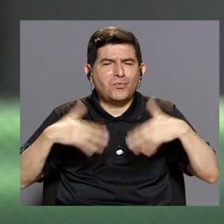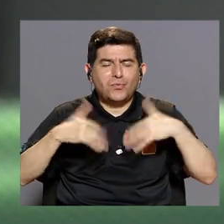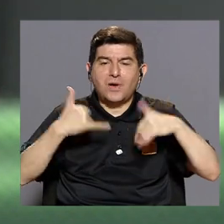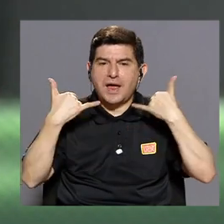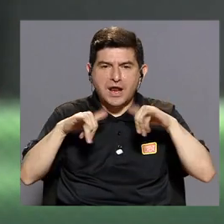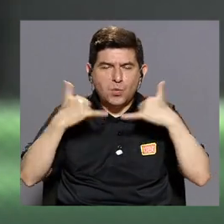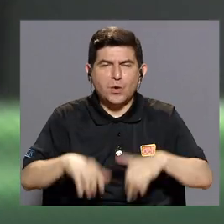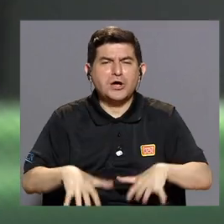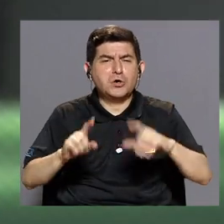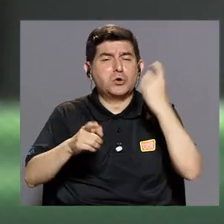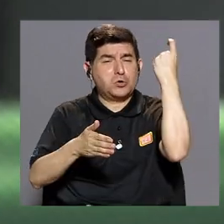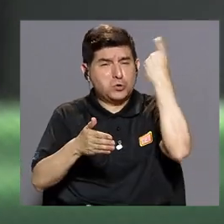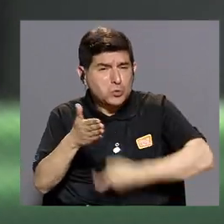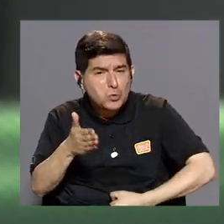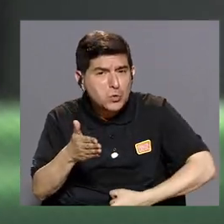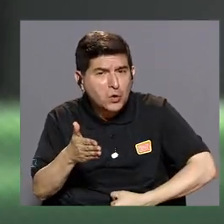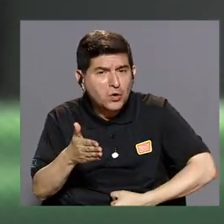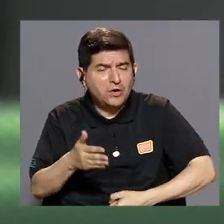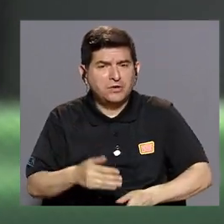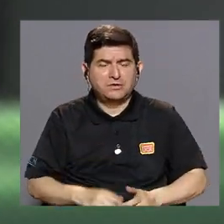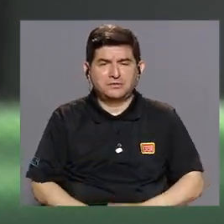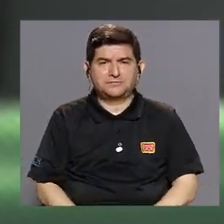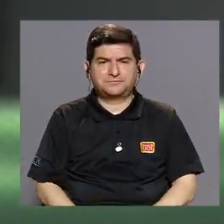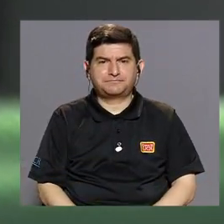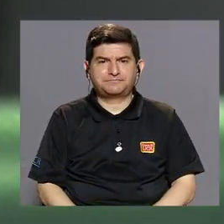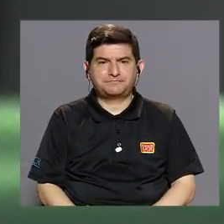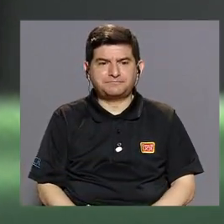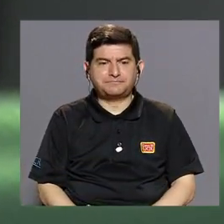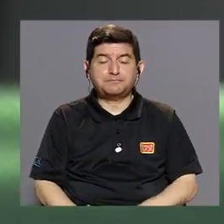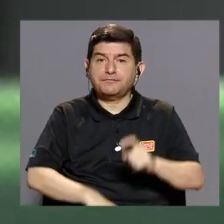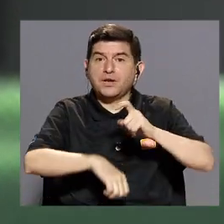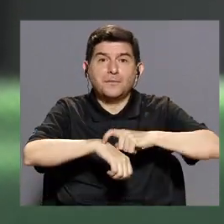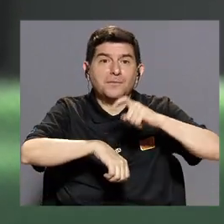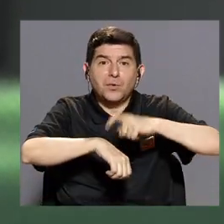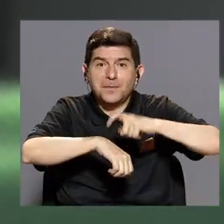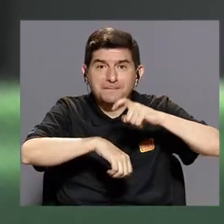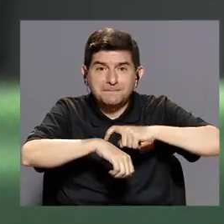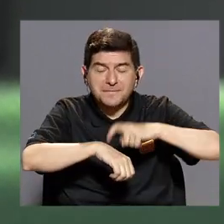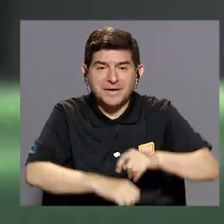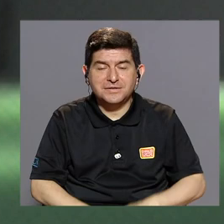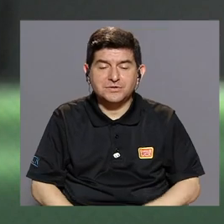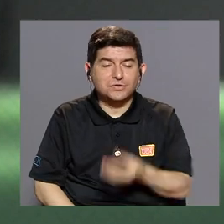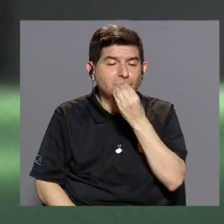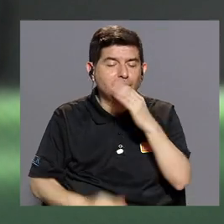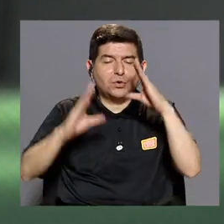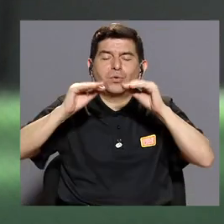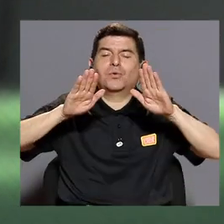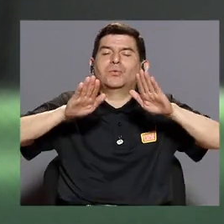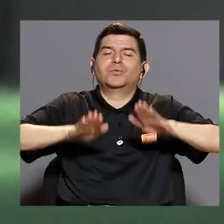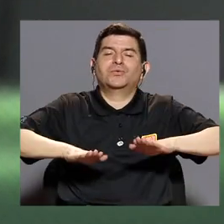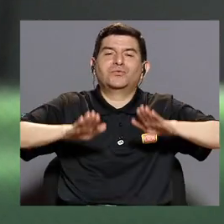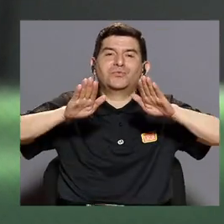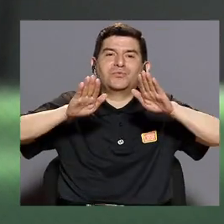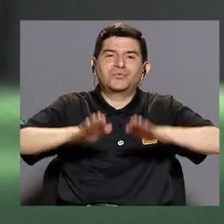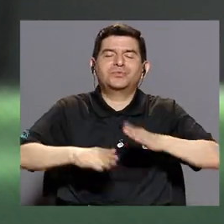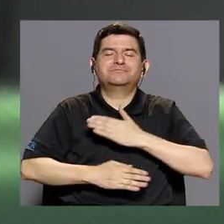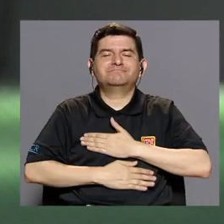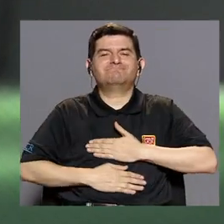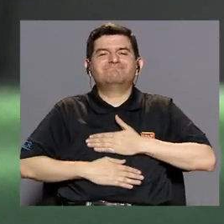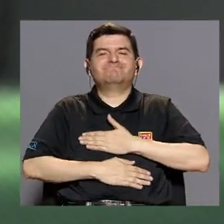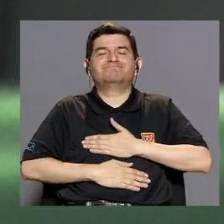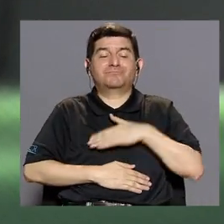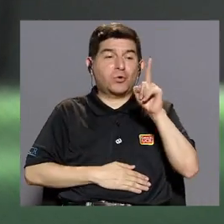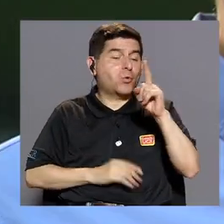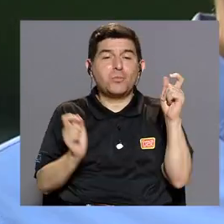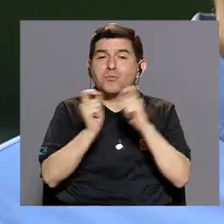emocional el partido, muy tenso, y era un momento, era la cena para relajarse, era un momento para disfrutar